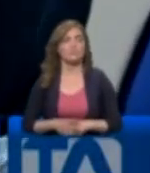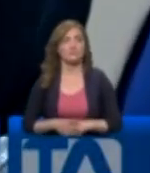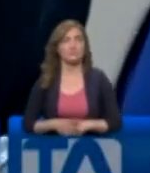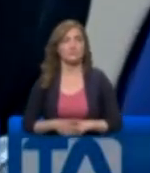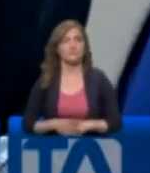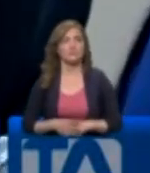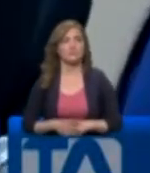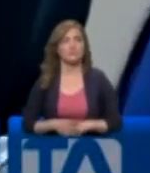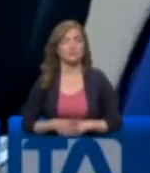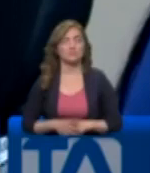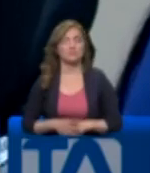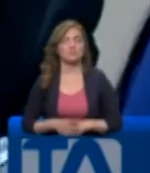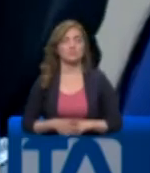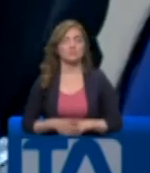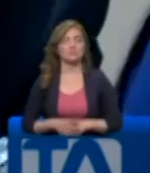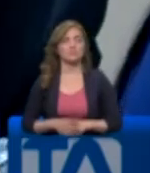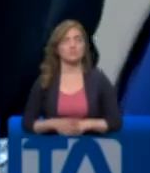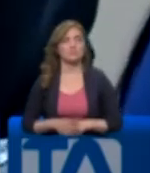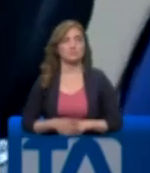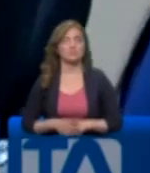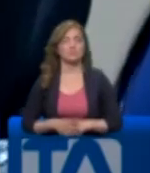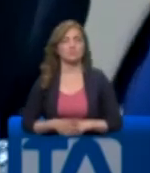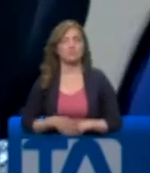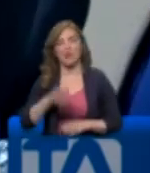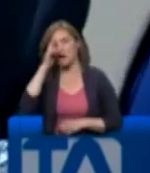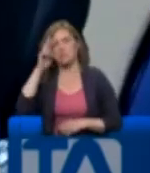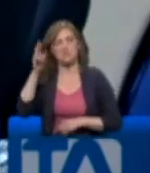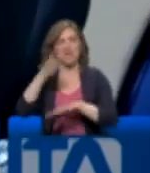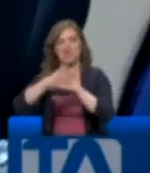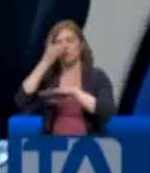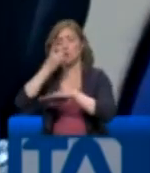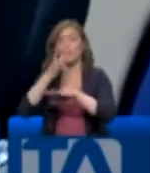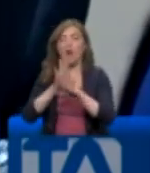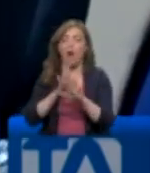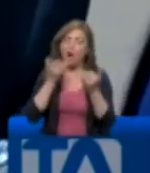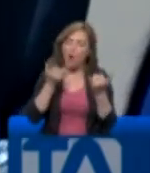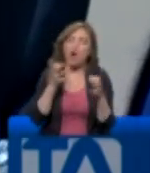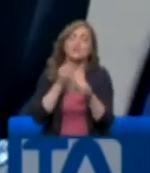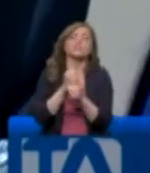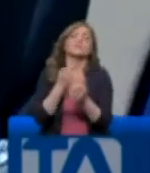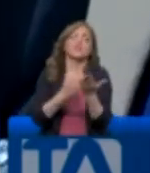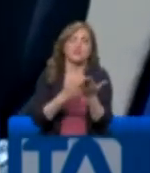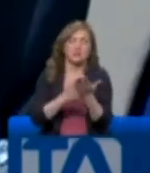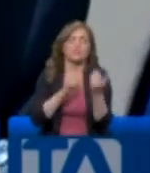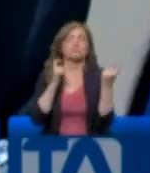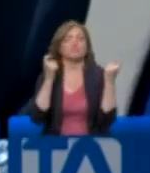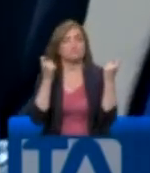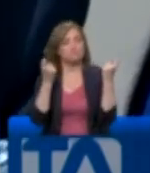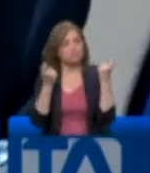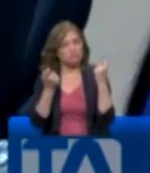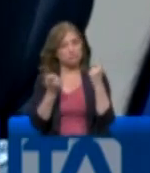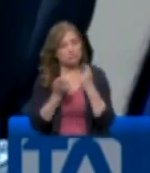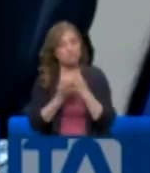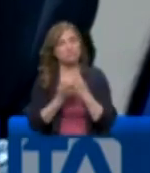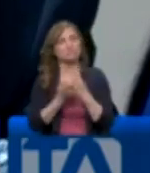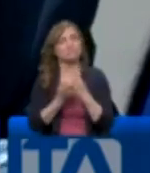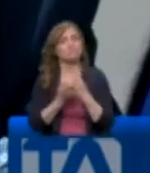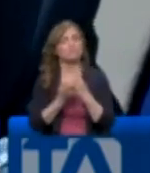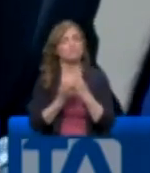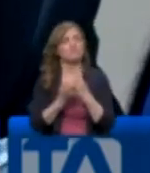mal. Lo que sí podemos hacer es cambiar la directriz